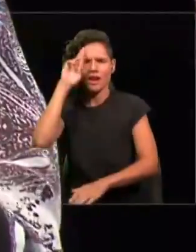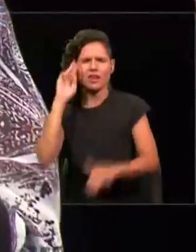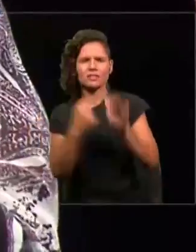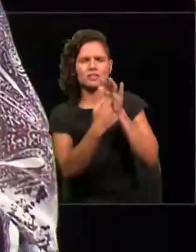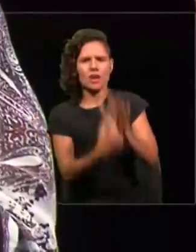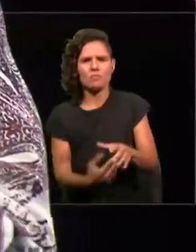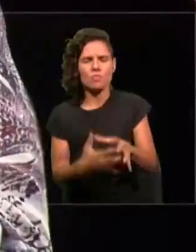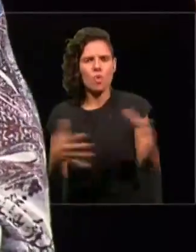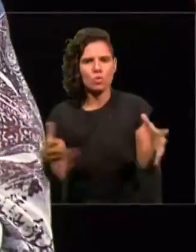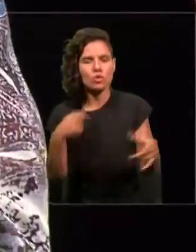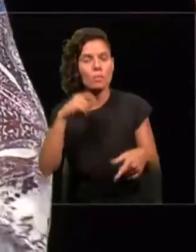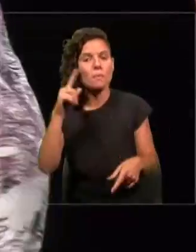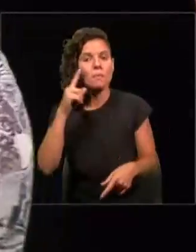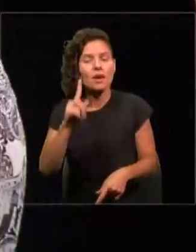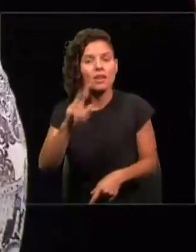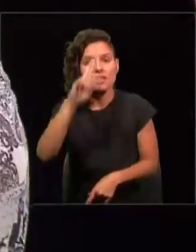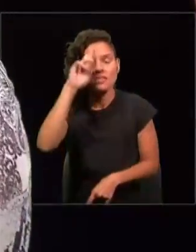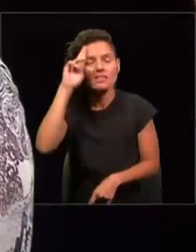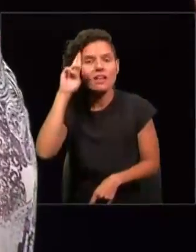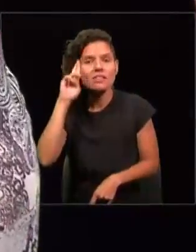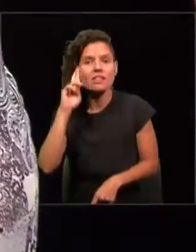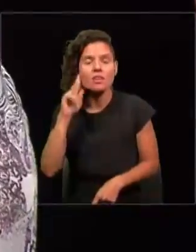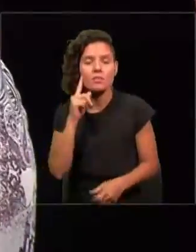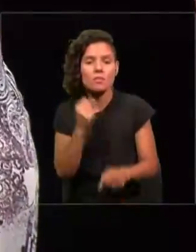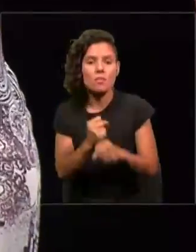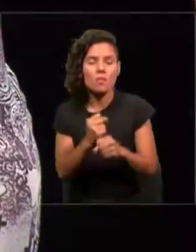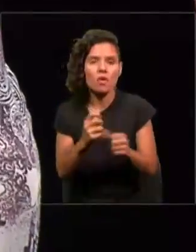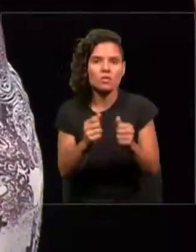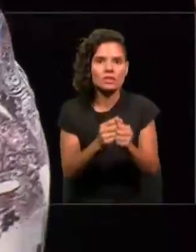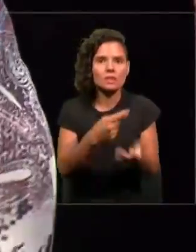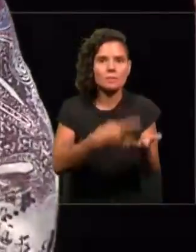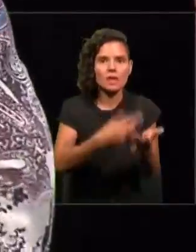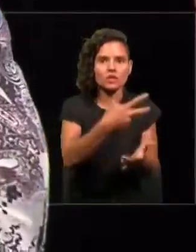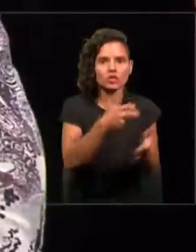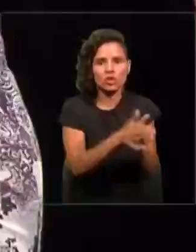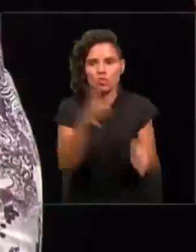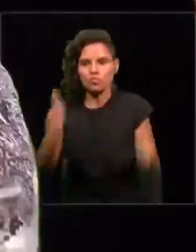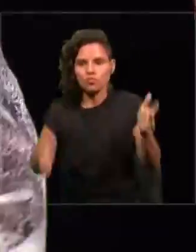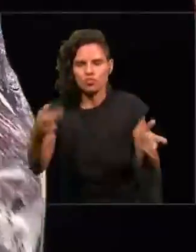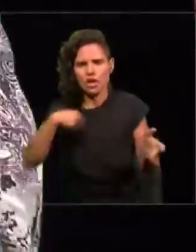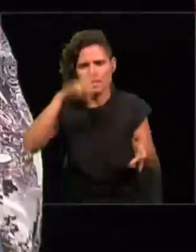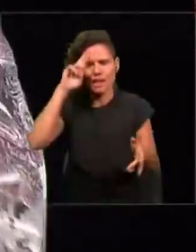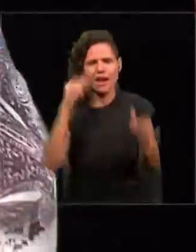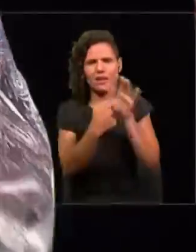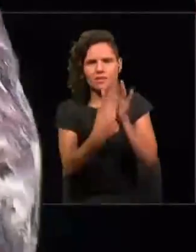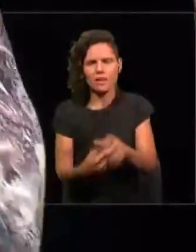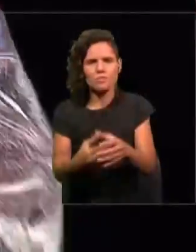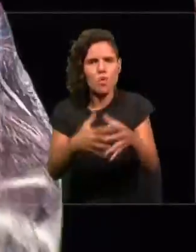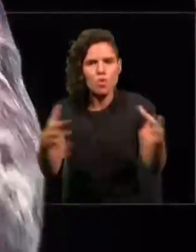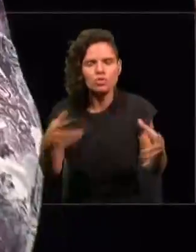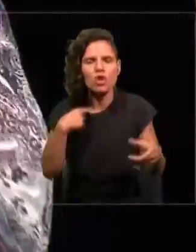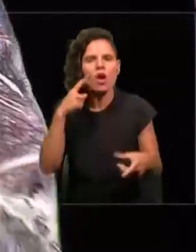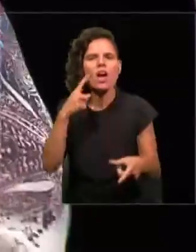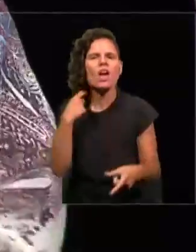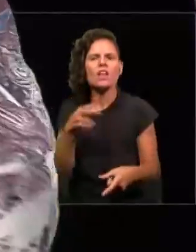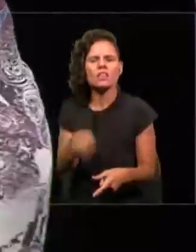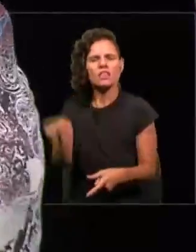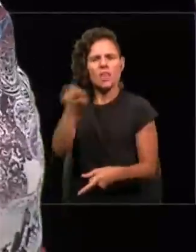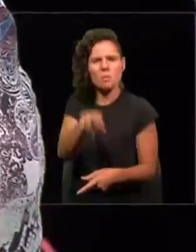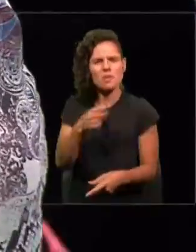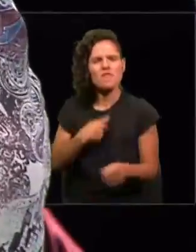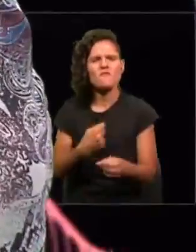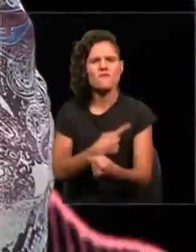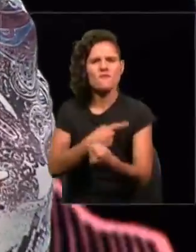el racialismo que trae el siglo XIX se empeña aún más en reforzar los contenidos biológicos